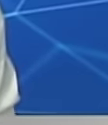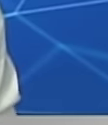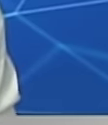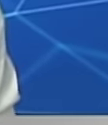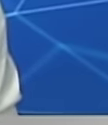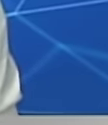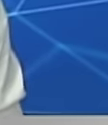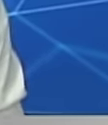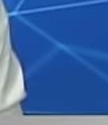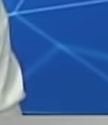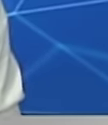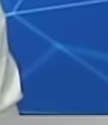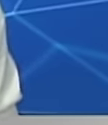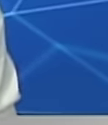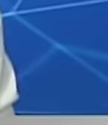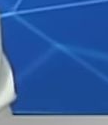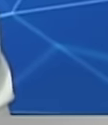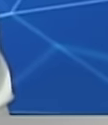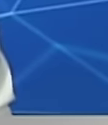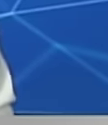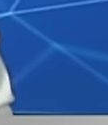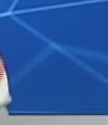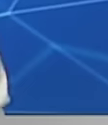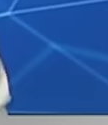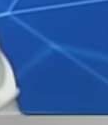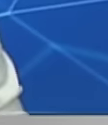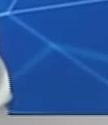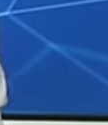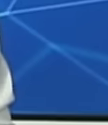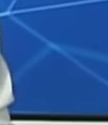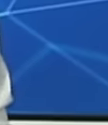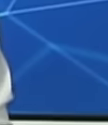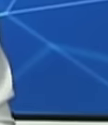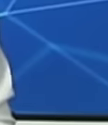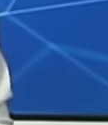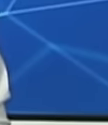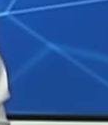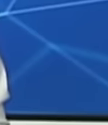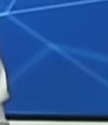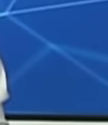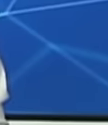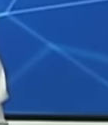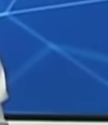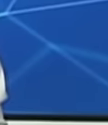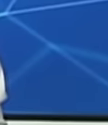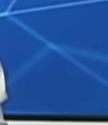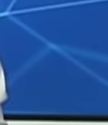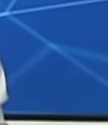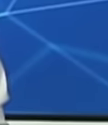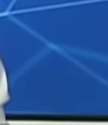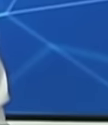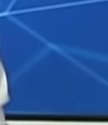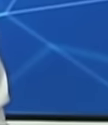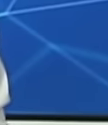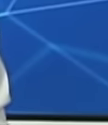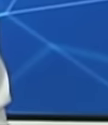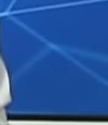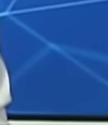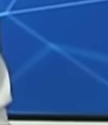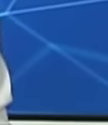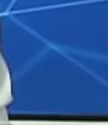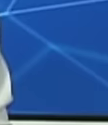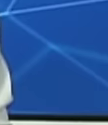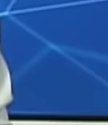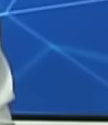por la defensa de la paz y la soberanía nacional. Las declaraciones las ofrece el vicepresidente sectorial de Política,